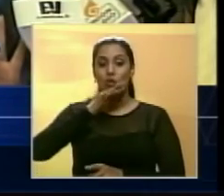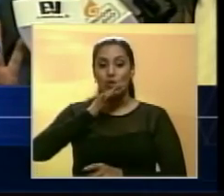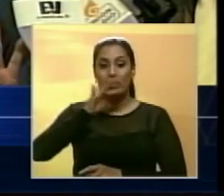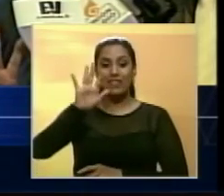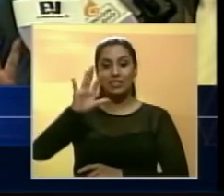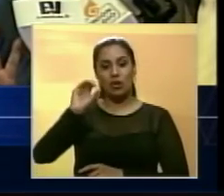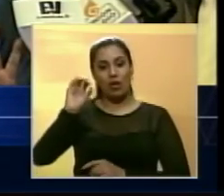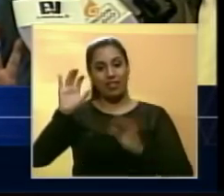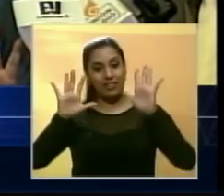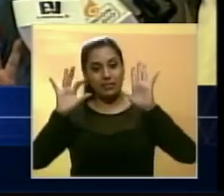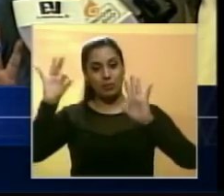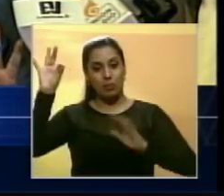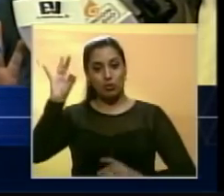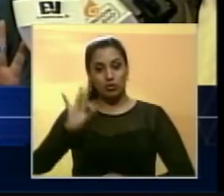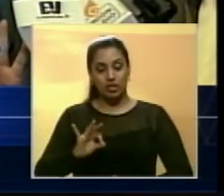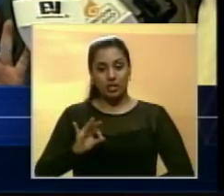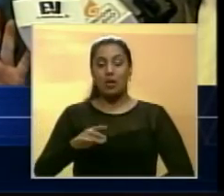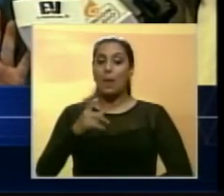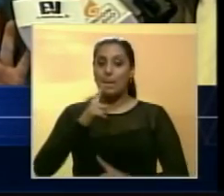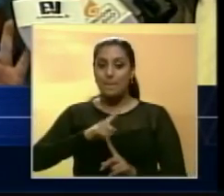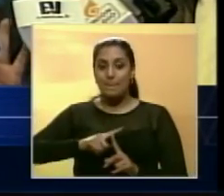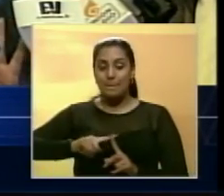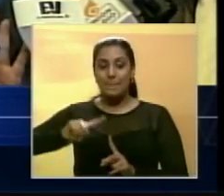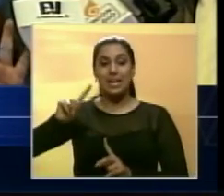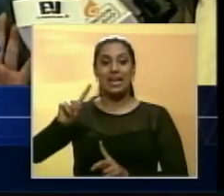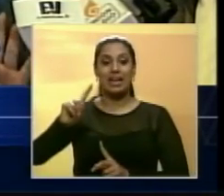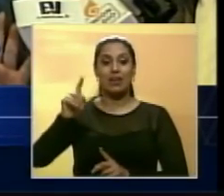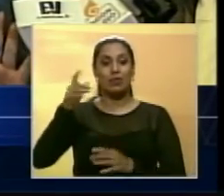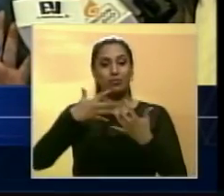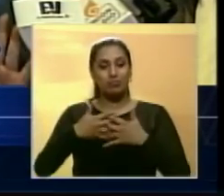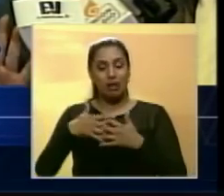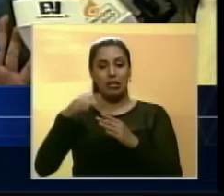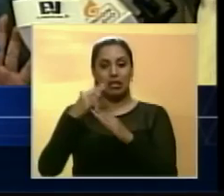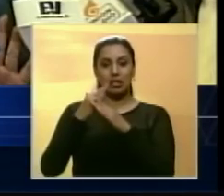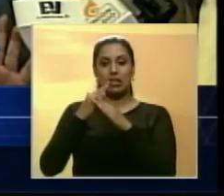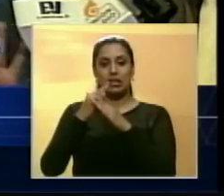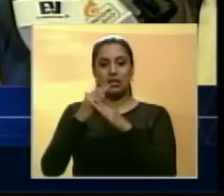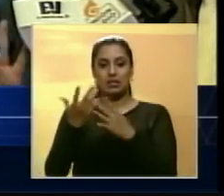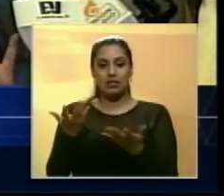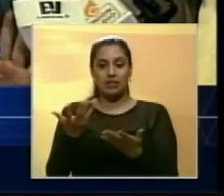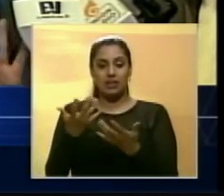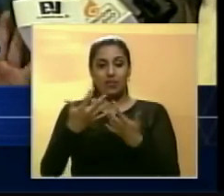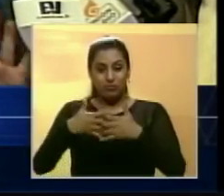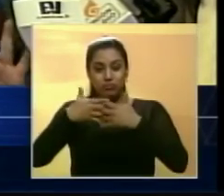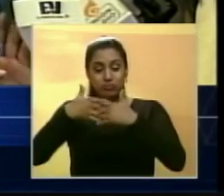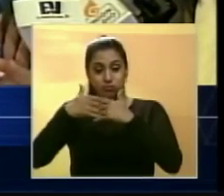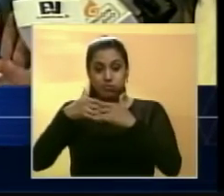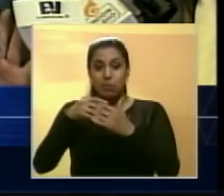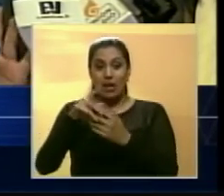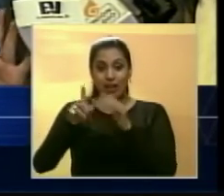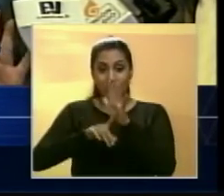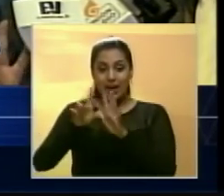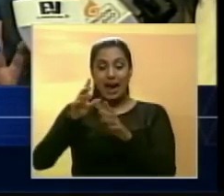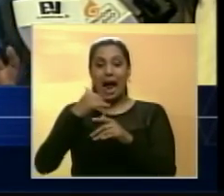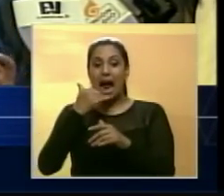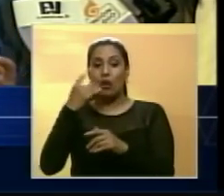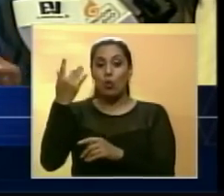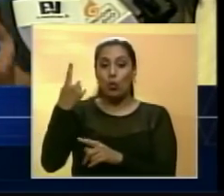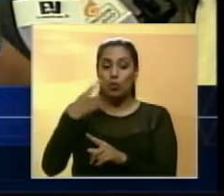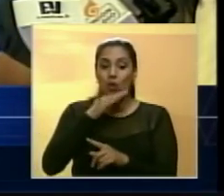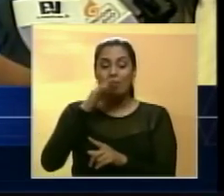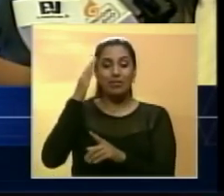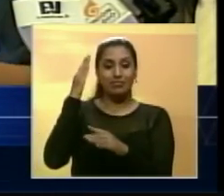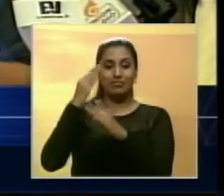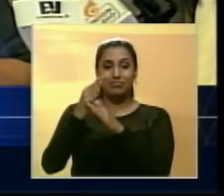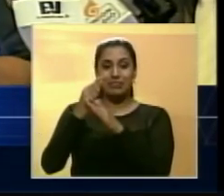5 o 10% de su capacidad. Igualmente cuando vemos líneas de producción paralizadas. La línea de producción paralizada inciden